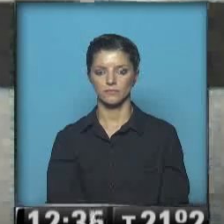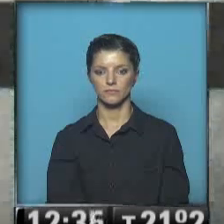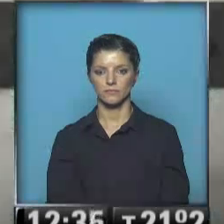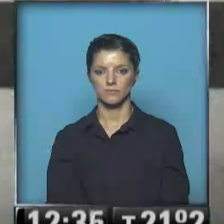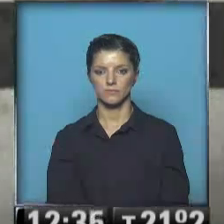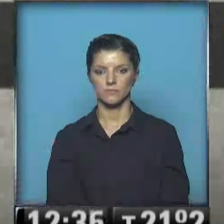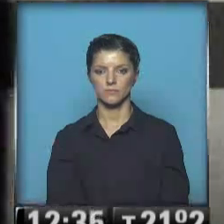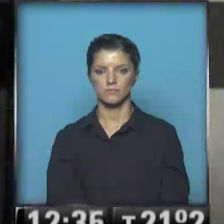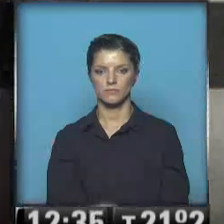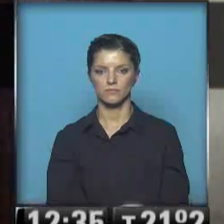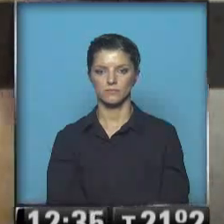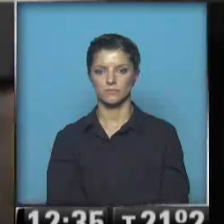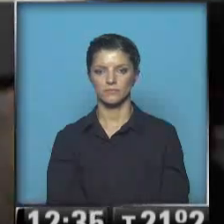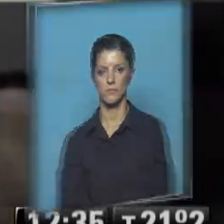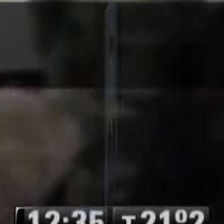islámico